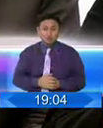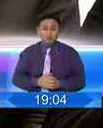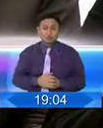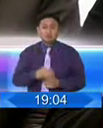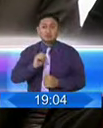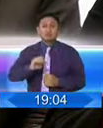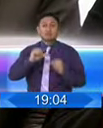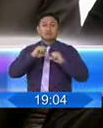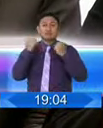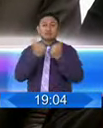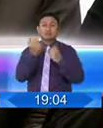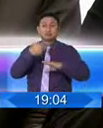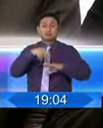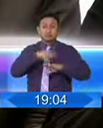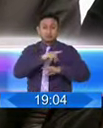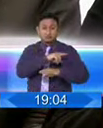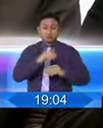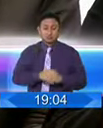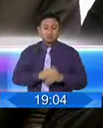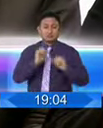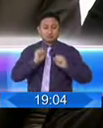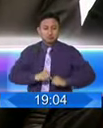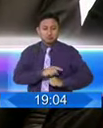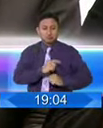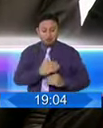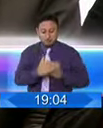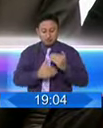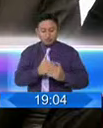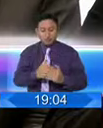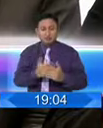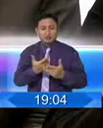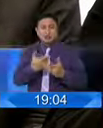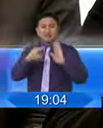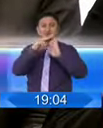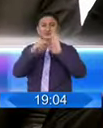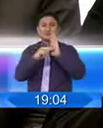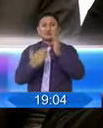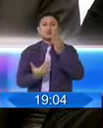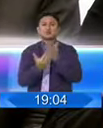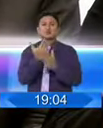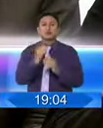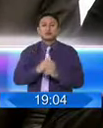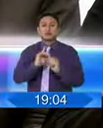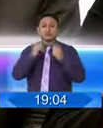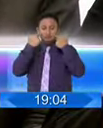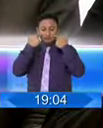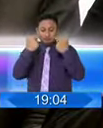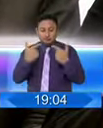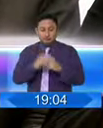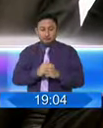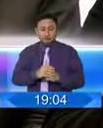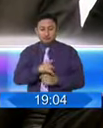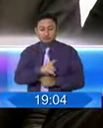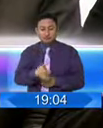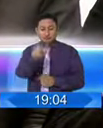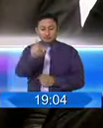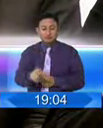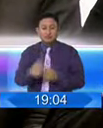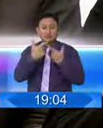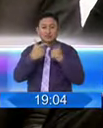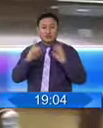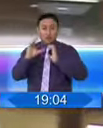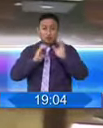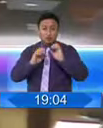bancadas de la Asamblea Nacional logren llevar adelante un cuerpo normativo que realmente garantice, sobre todas las cosas, la libertad